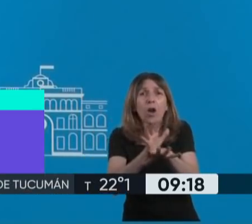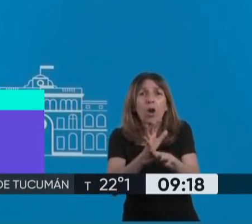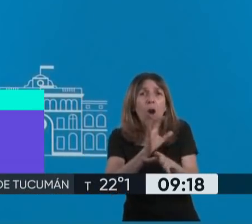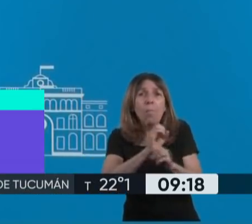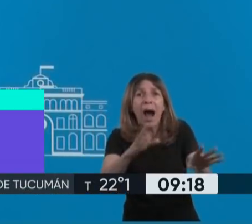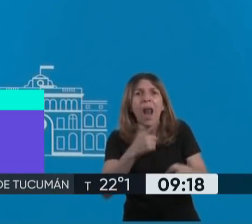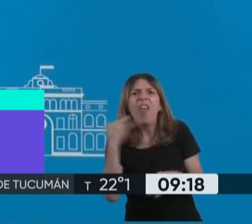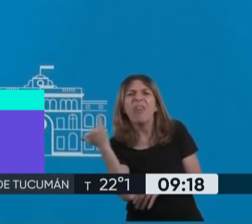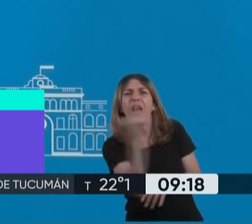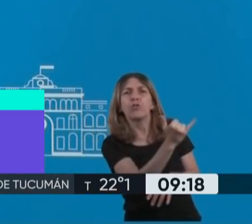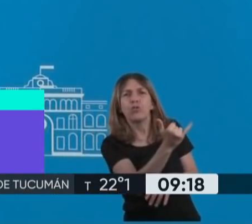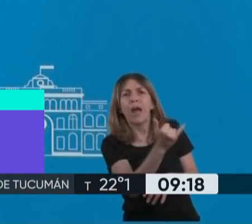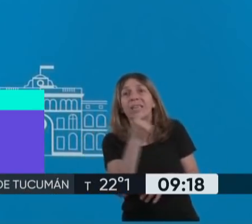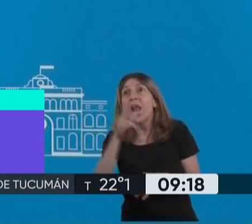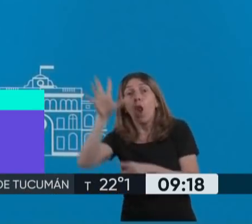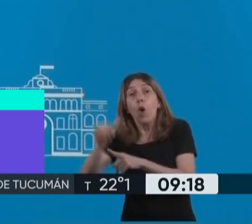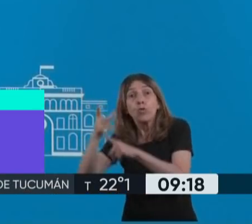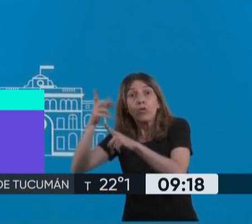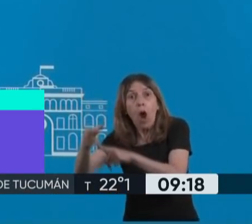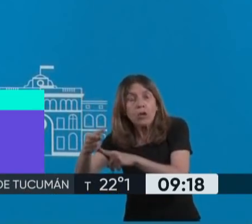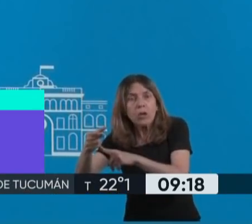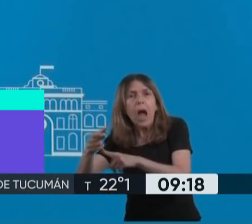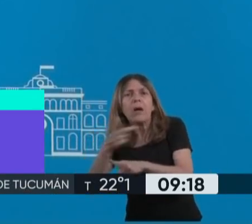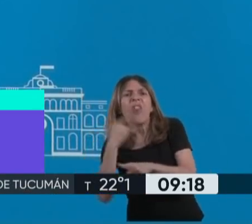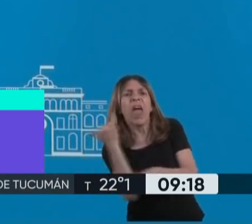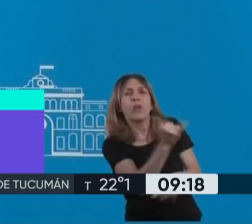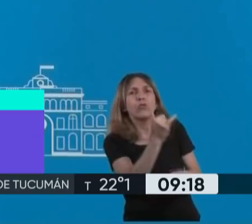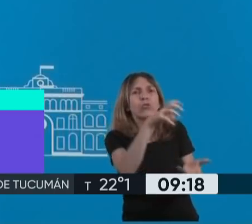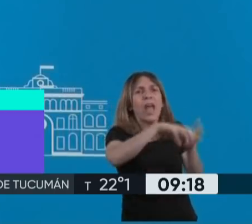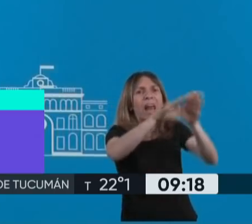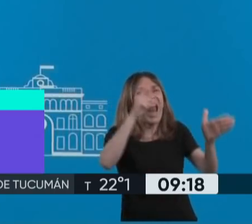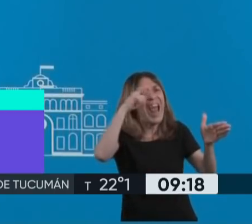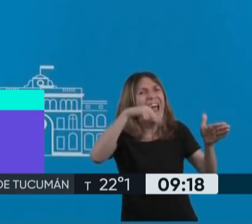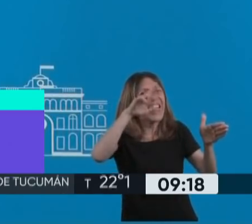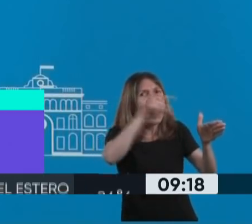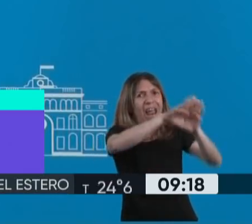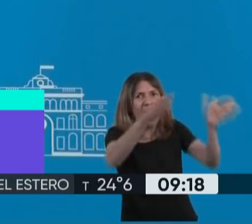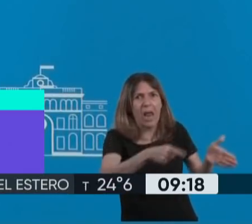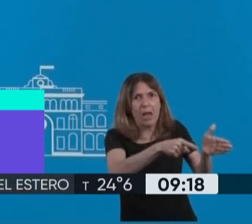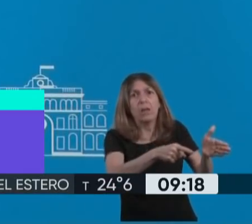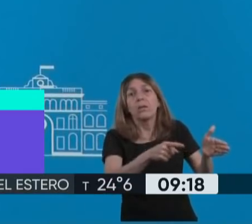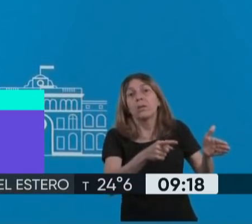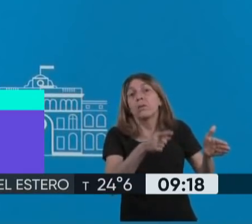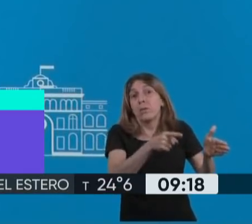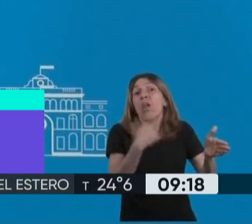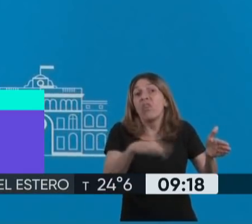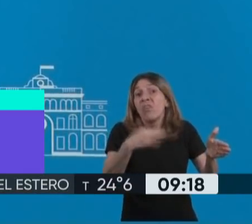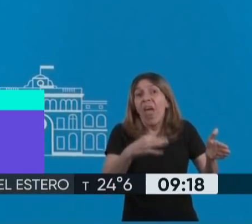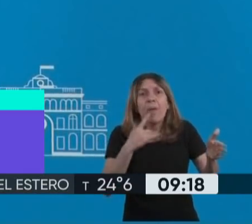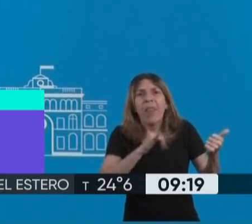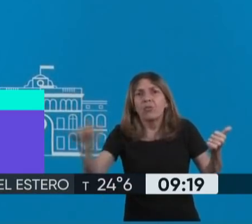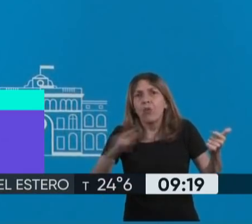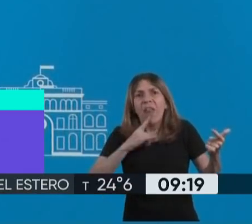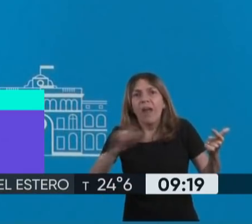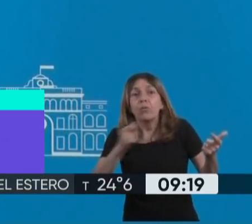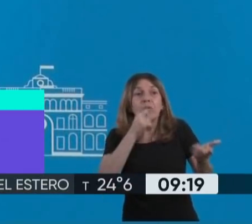ENRE cuando tienen el corte de energía, que denuncien cuando no se recupera. Tienen que seguir denunciando porque si no el ENRE